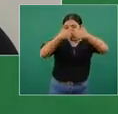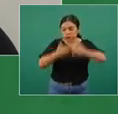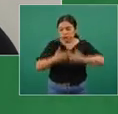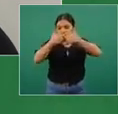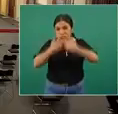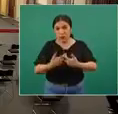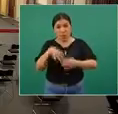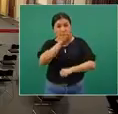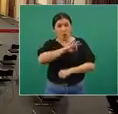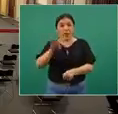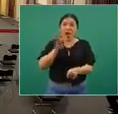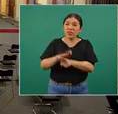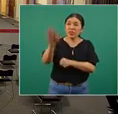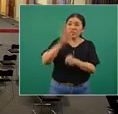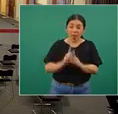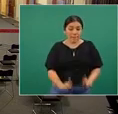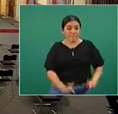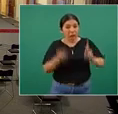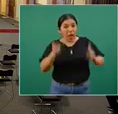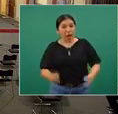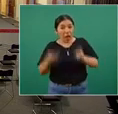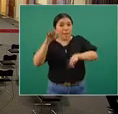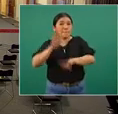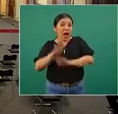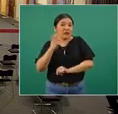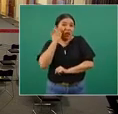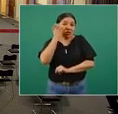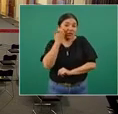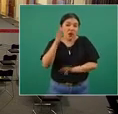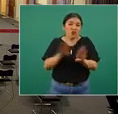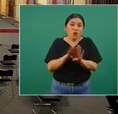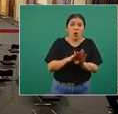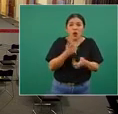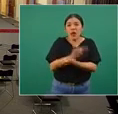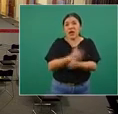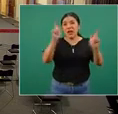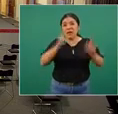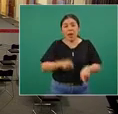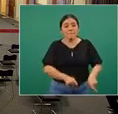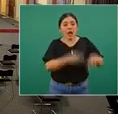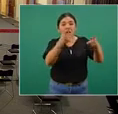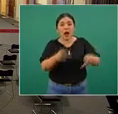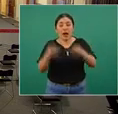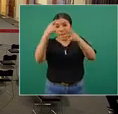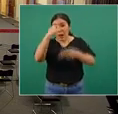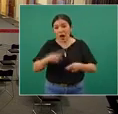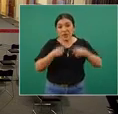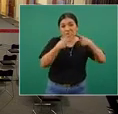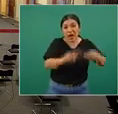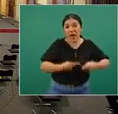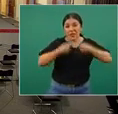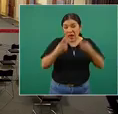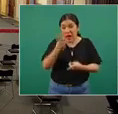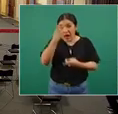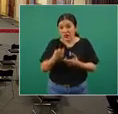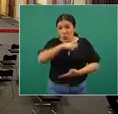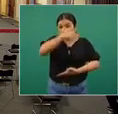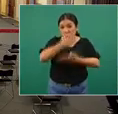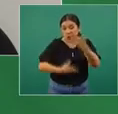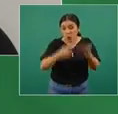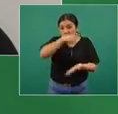una disponibilidad importante para poder otorgar o en su momento proveer este tipo de